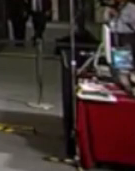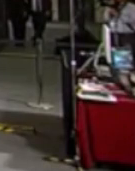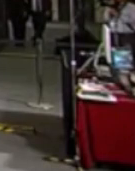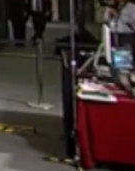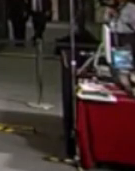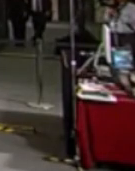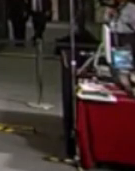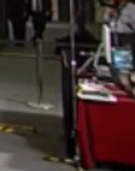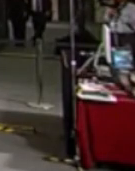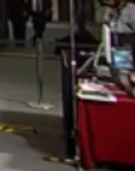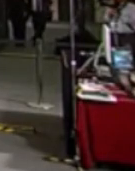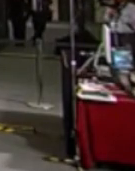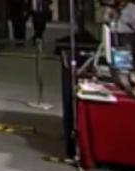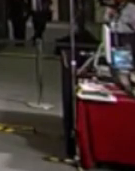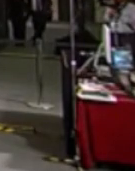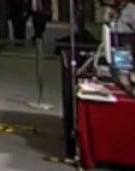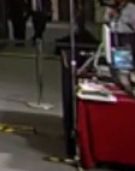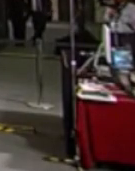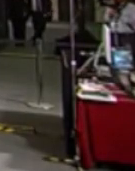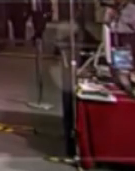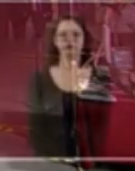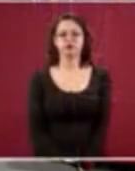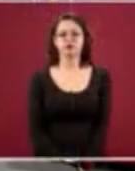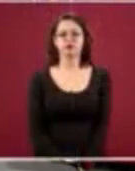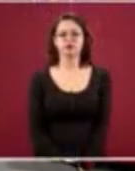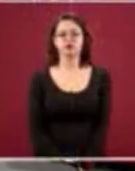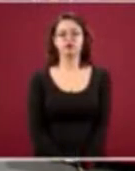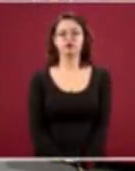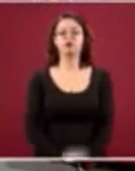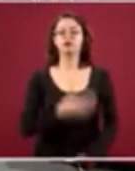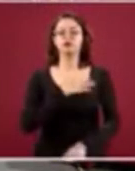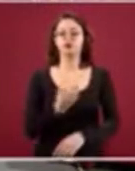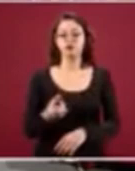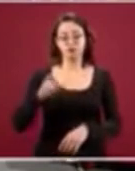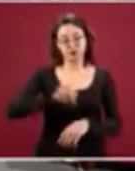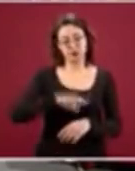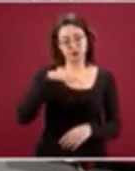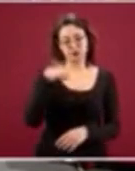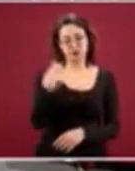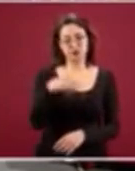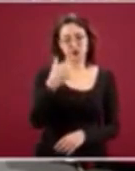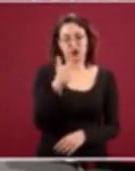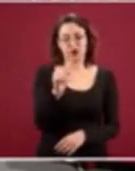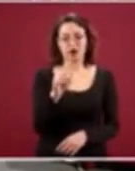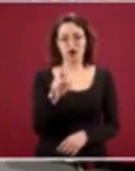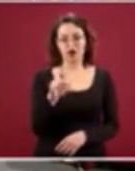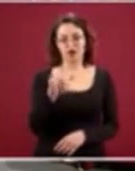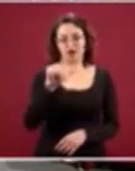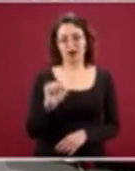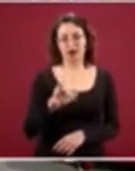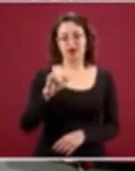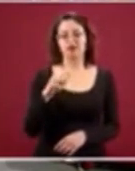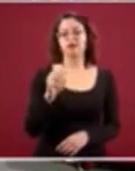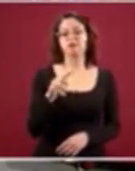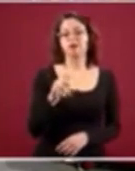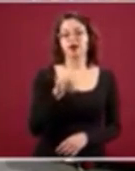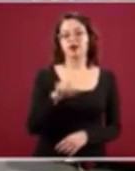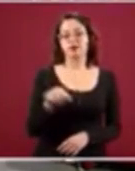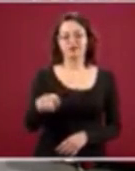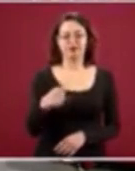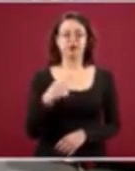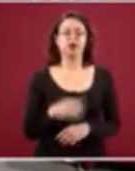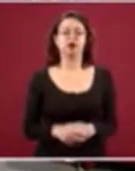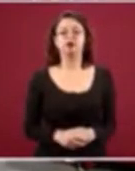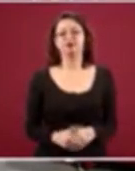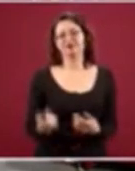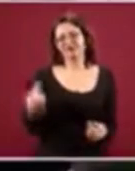Buenos días, presidente, secretarios. Gabriela Jiménez del Sol de México. Preguntarle, este fin